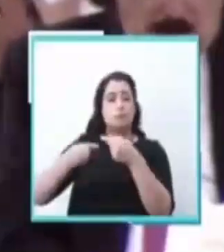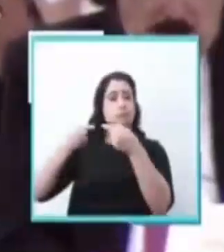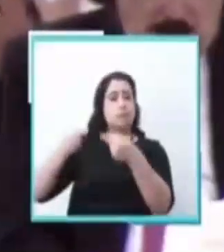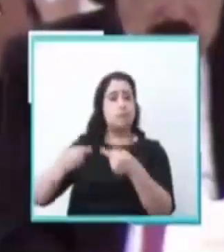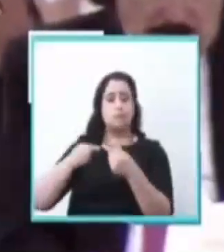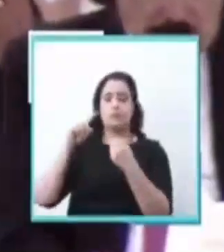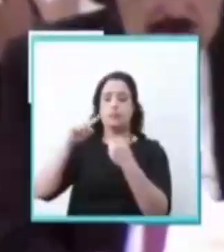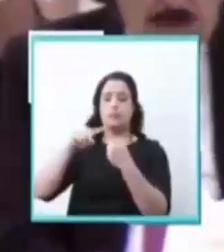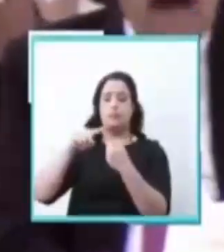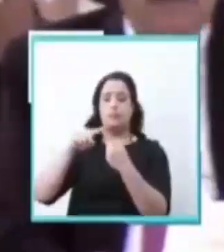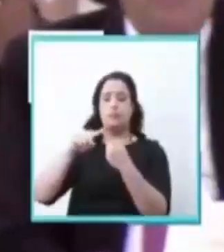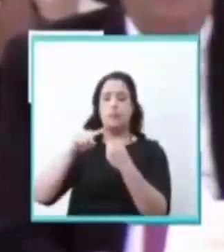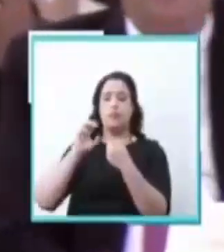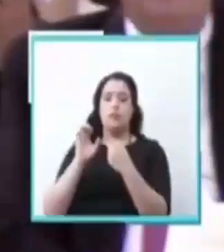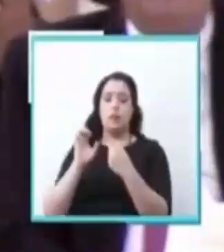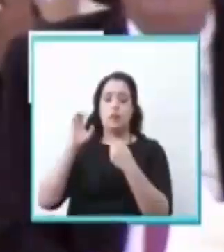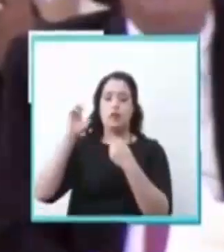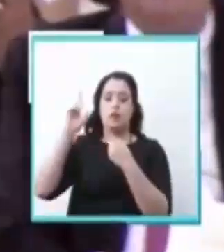educación,